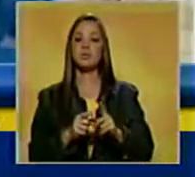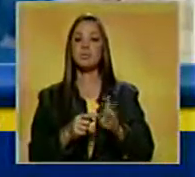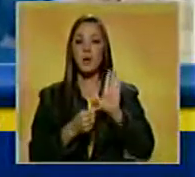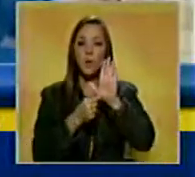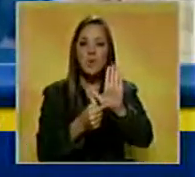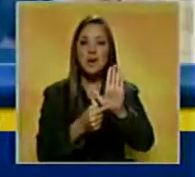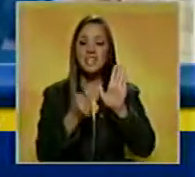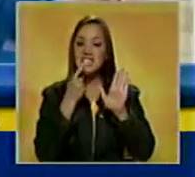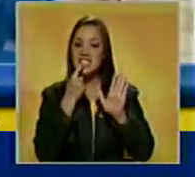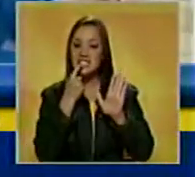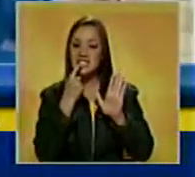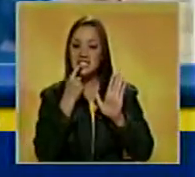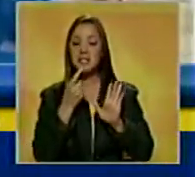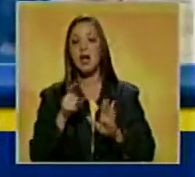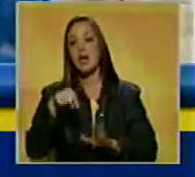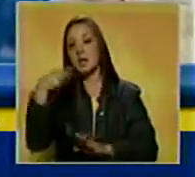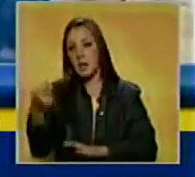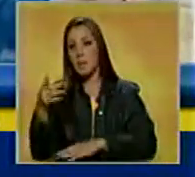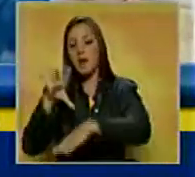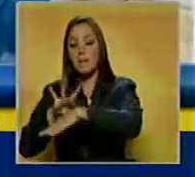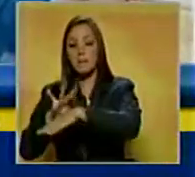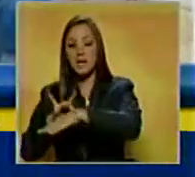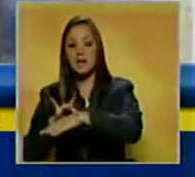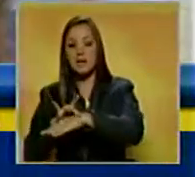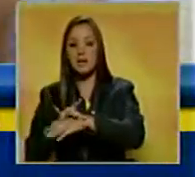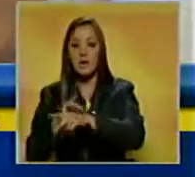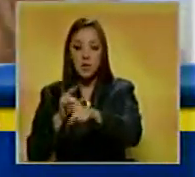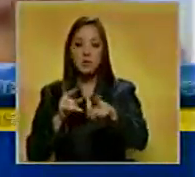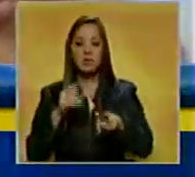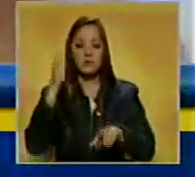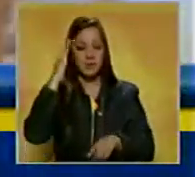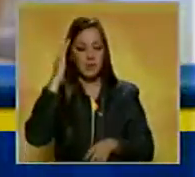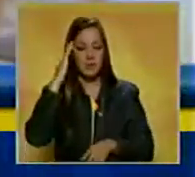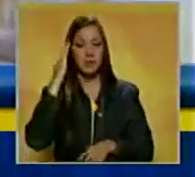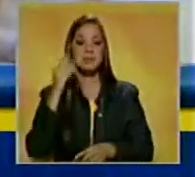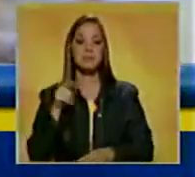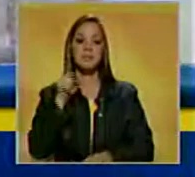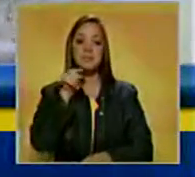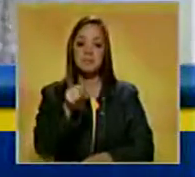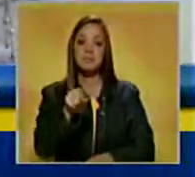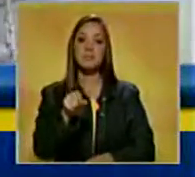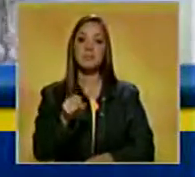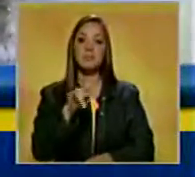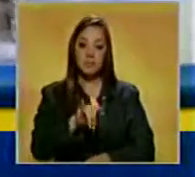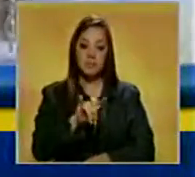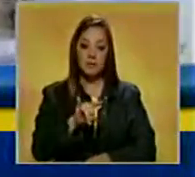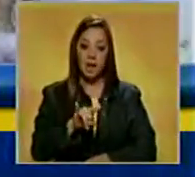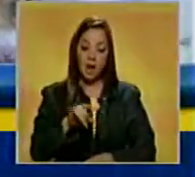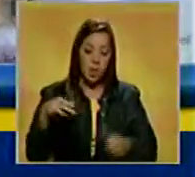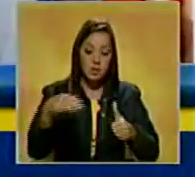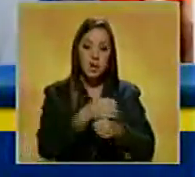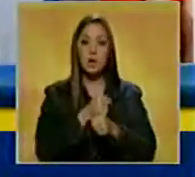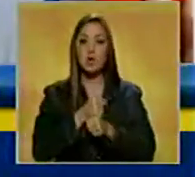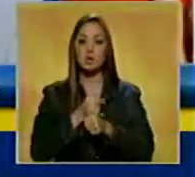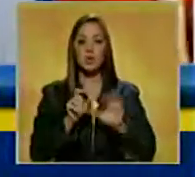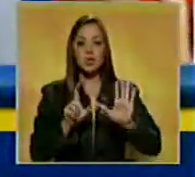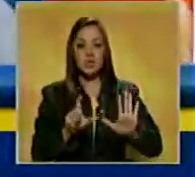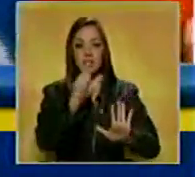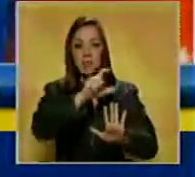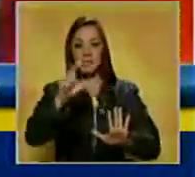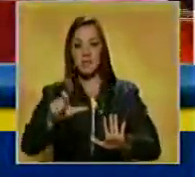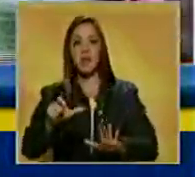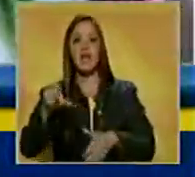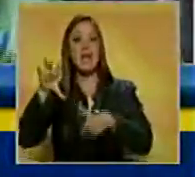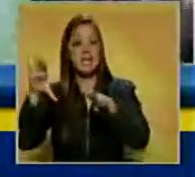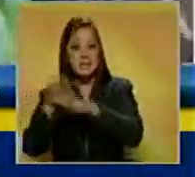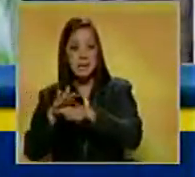que puedan los médicos patólogos poder identificarlo más rápido. Recordemos que este hecho ocurrió el lunes de esta semana con el hallazgo de los 7 cuerpos y el martes cuando